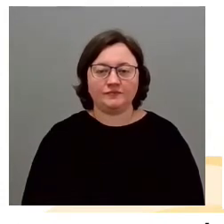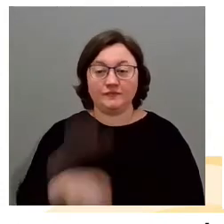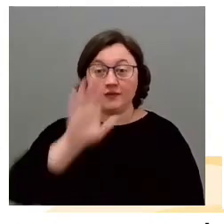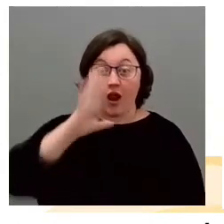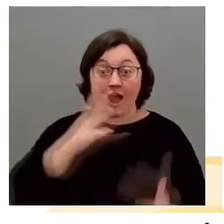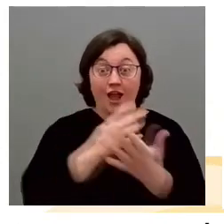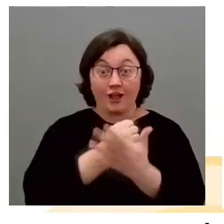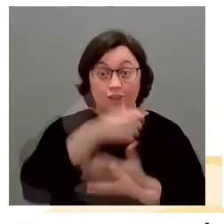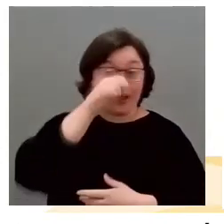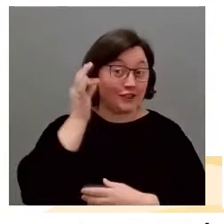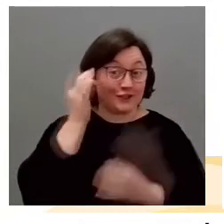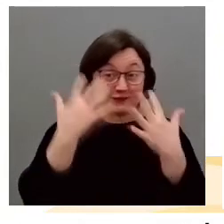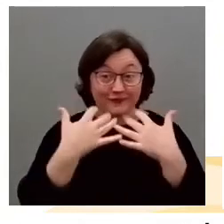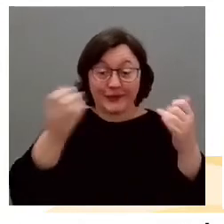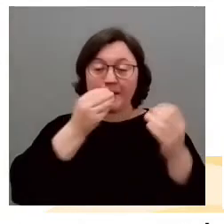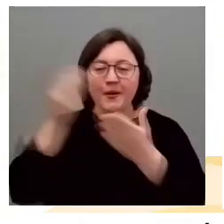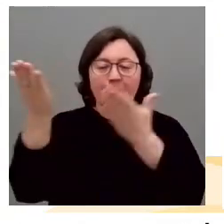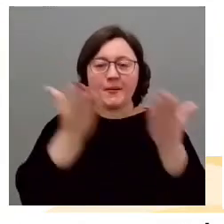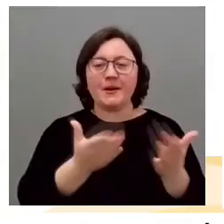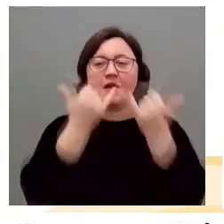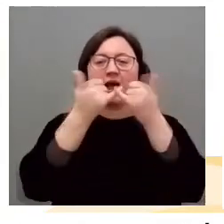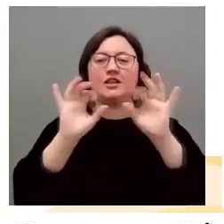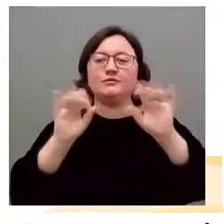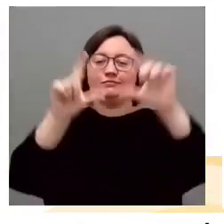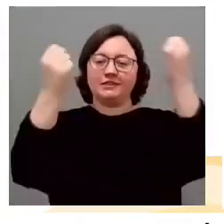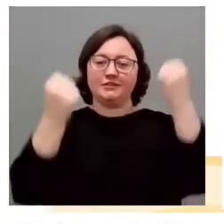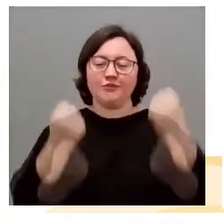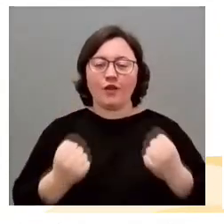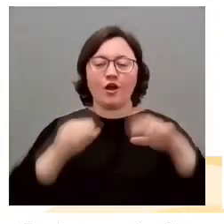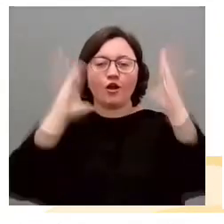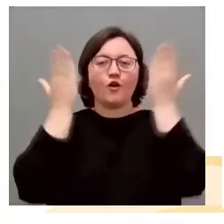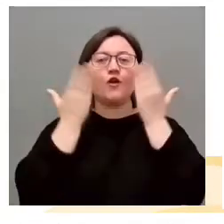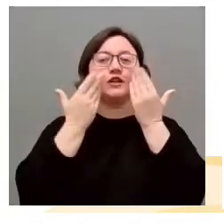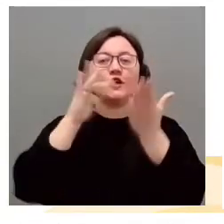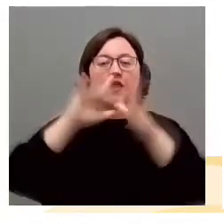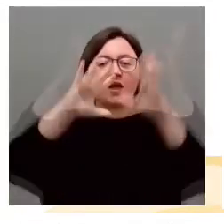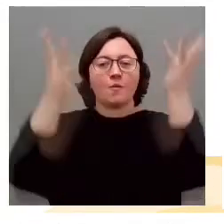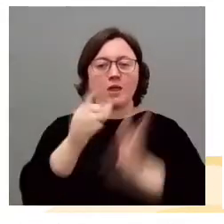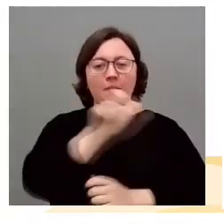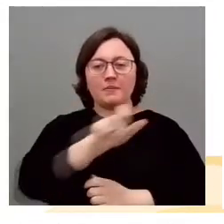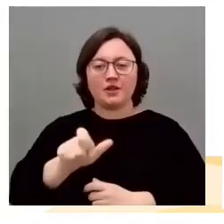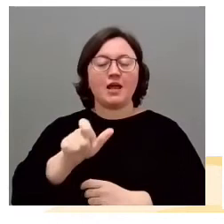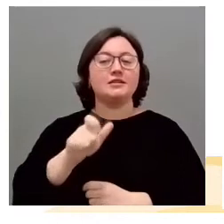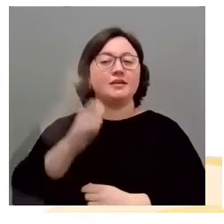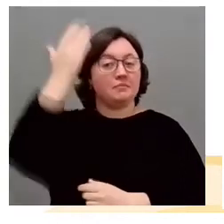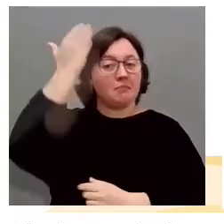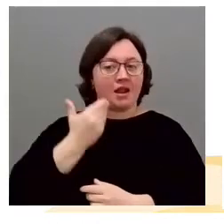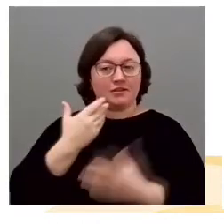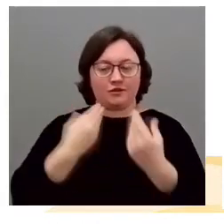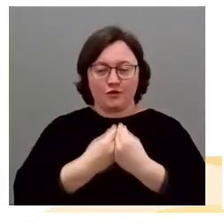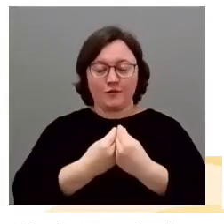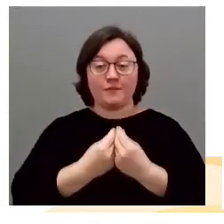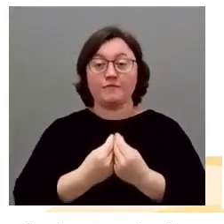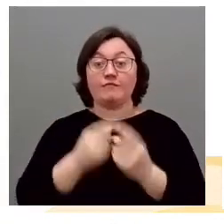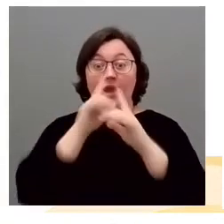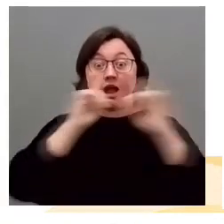Hola a todas y todos, sed bienvenidos al acto institucional del Congreso del Día Mundial de la Parálisis Cerebral. Este es un